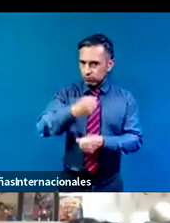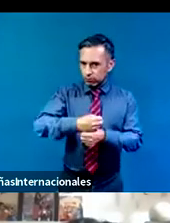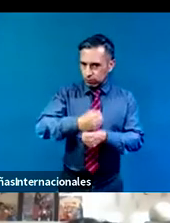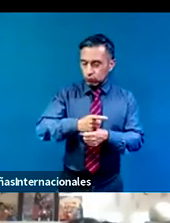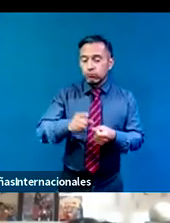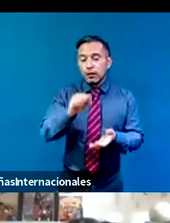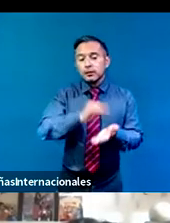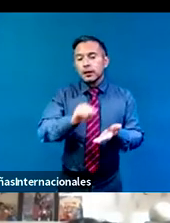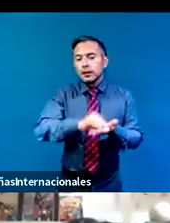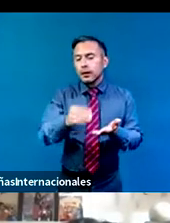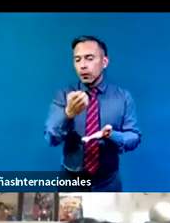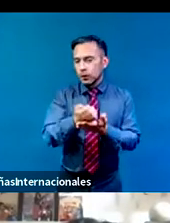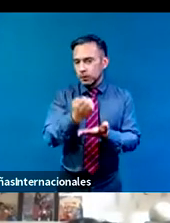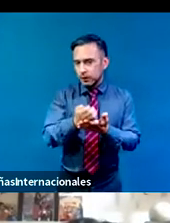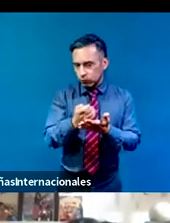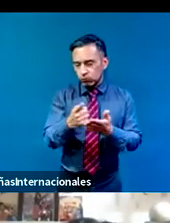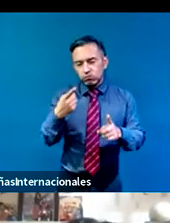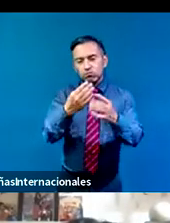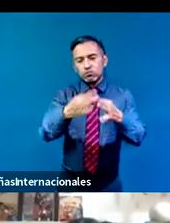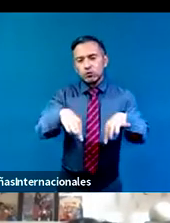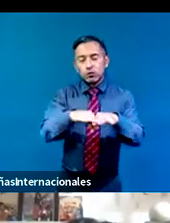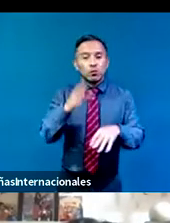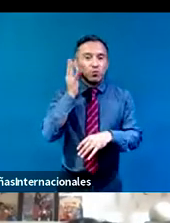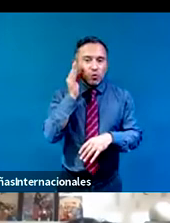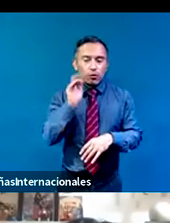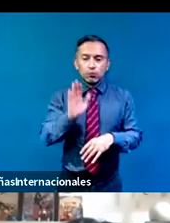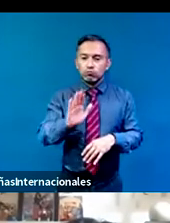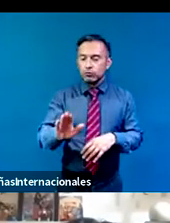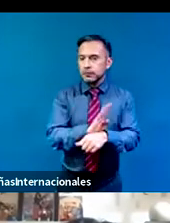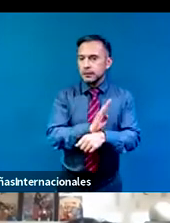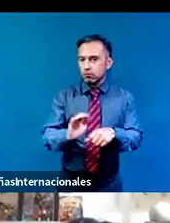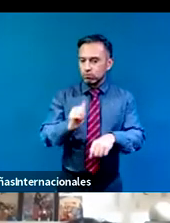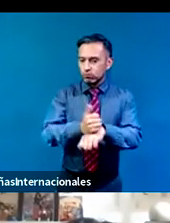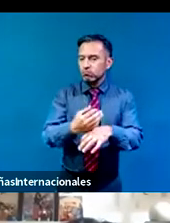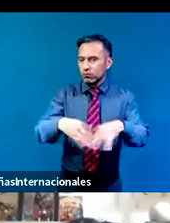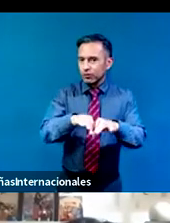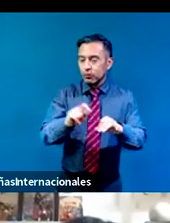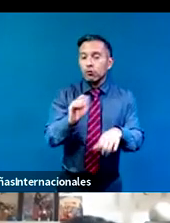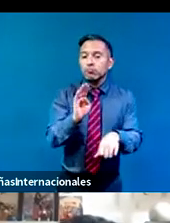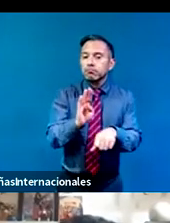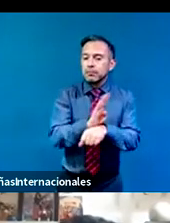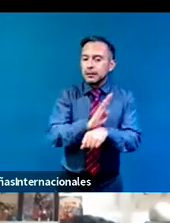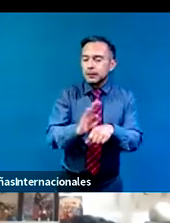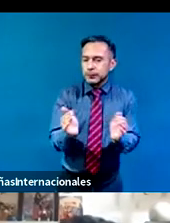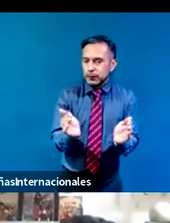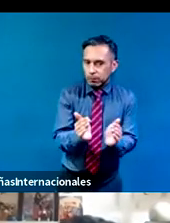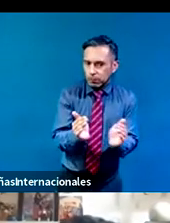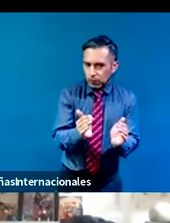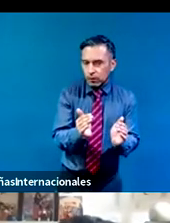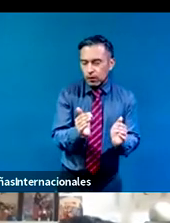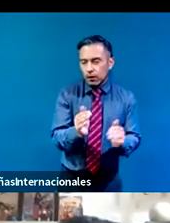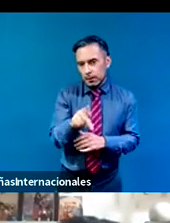prioridad el impulso de los negocios de las mujeres, especialmente los negocios más pequeños, las microempresas,